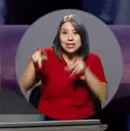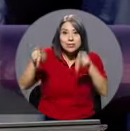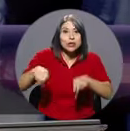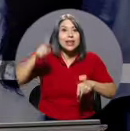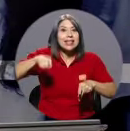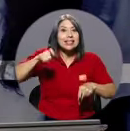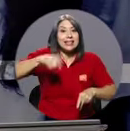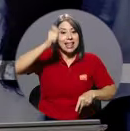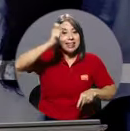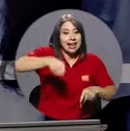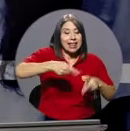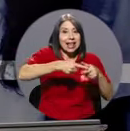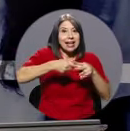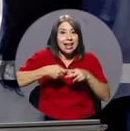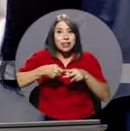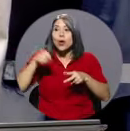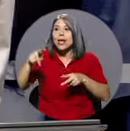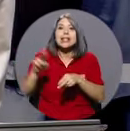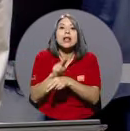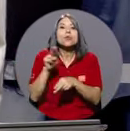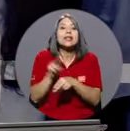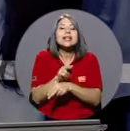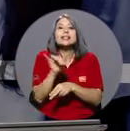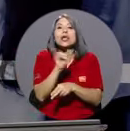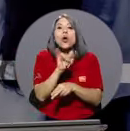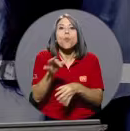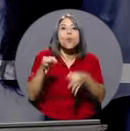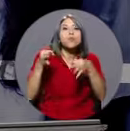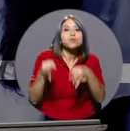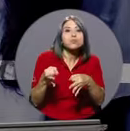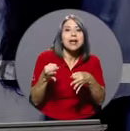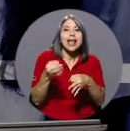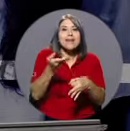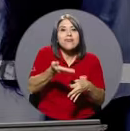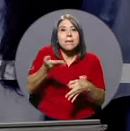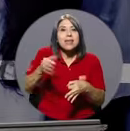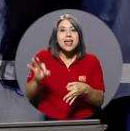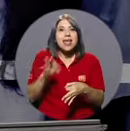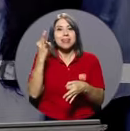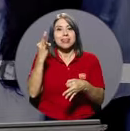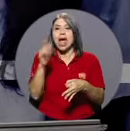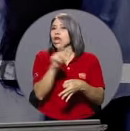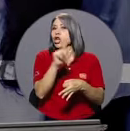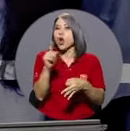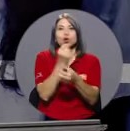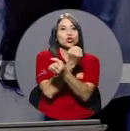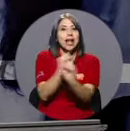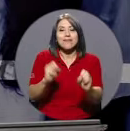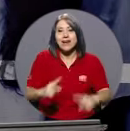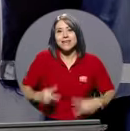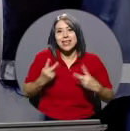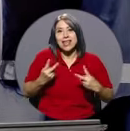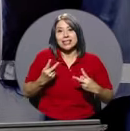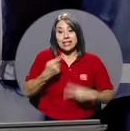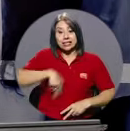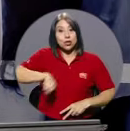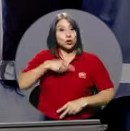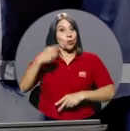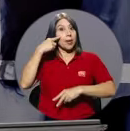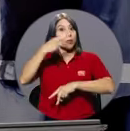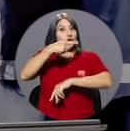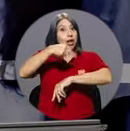usar la tarjeta de crédito, se utilice como herramienta y no como salvavidas. Si nosotros vemos esto a largo plazo, podemos